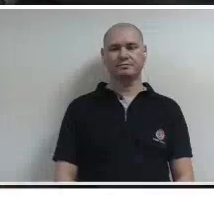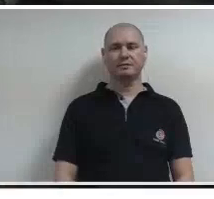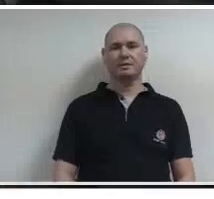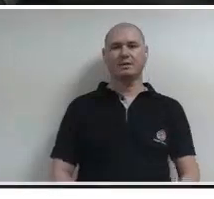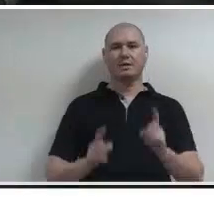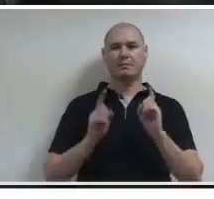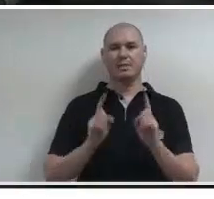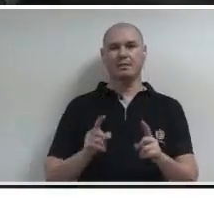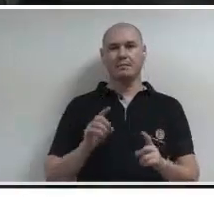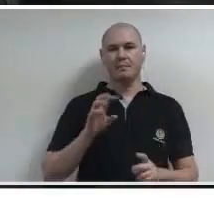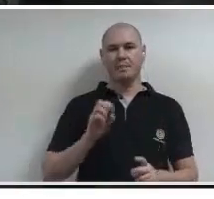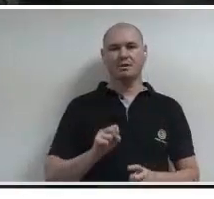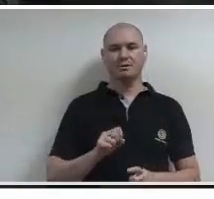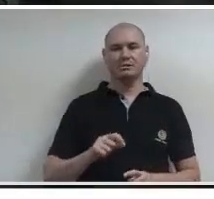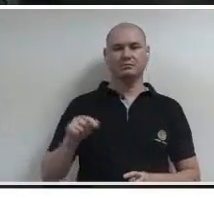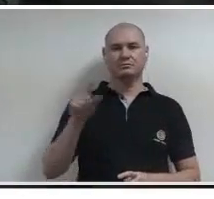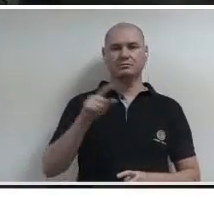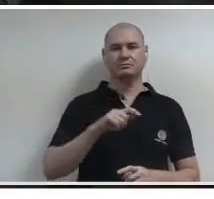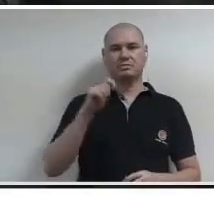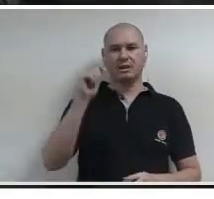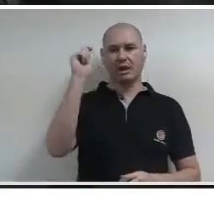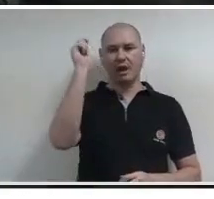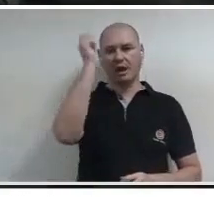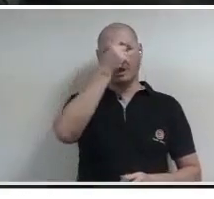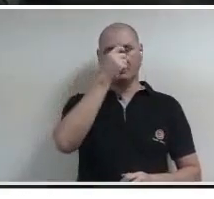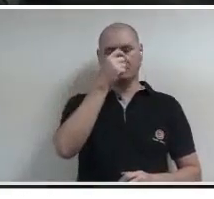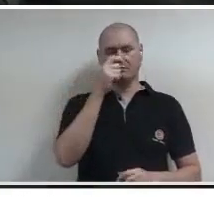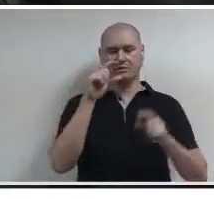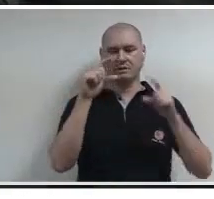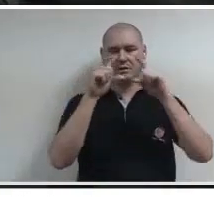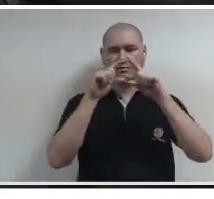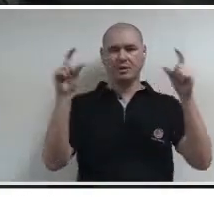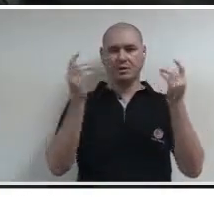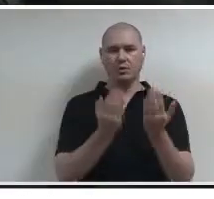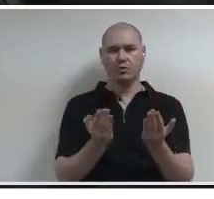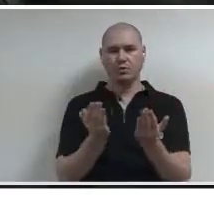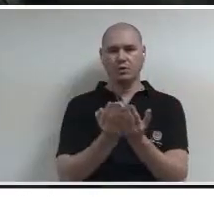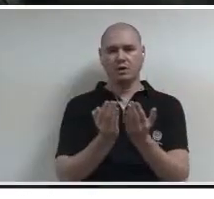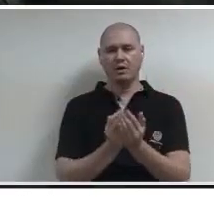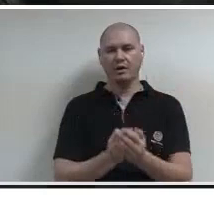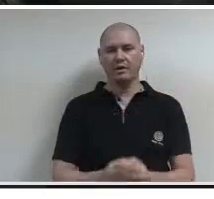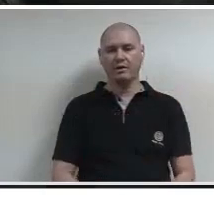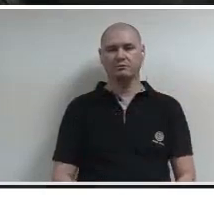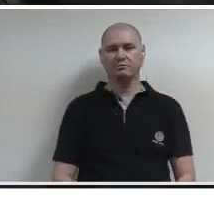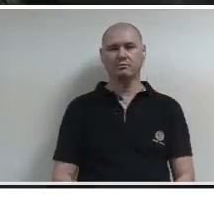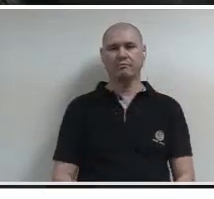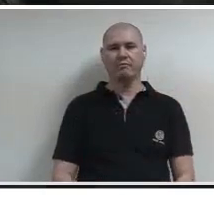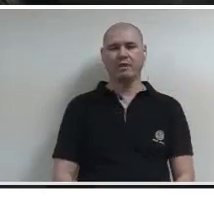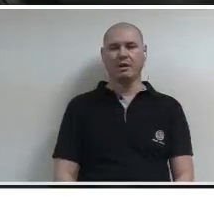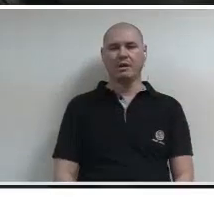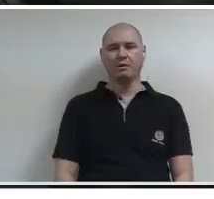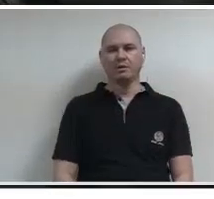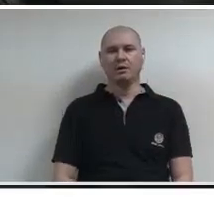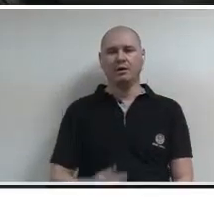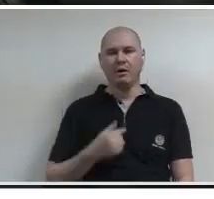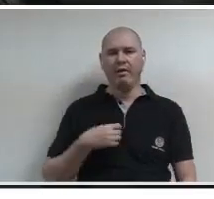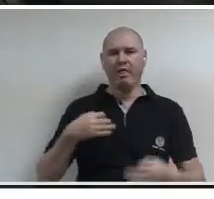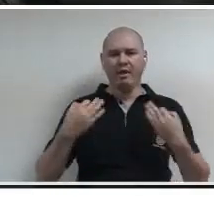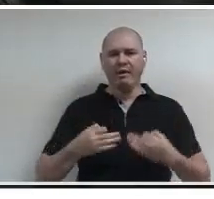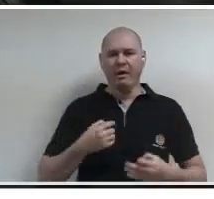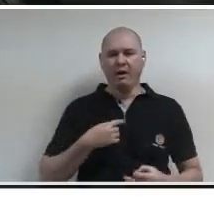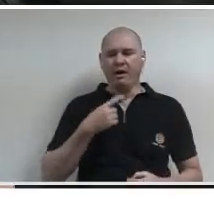único amba ahora y por ahí de carácter académico ya está la oficina